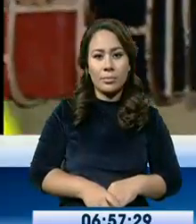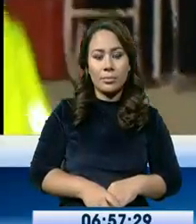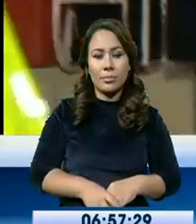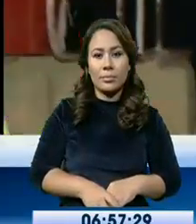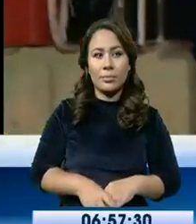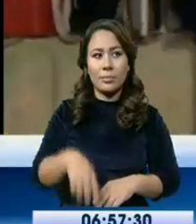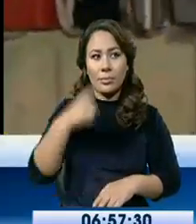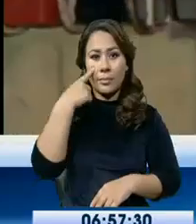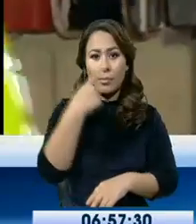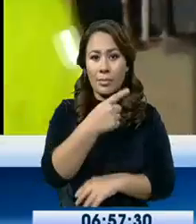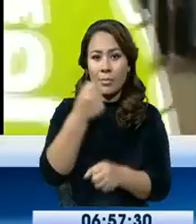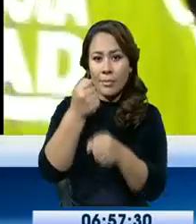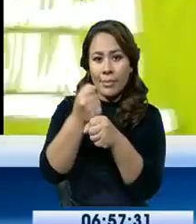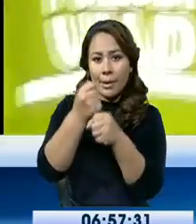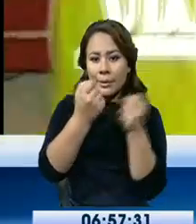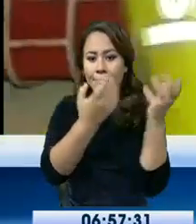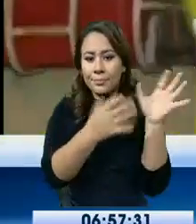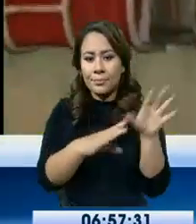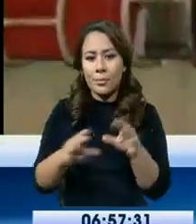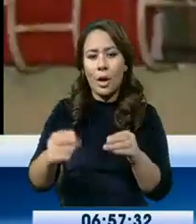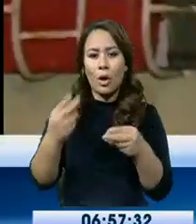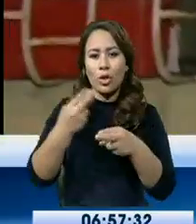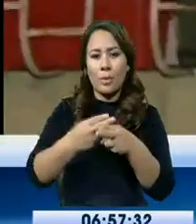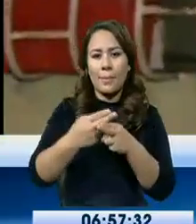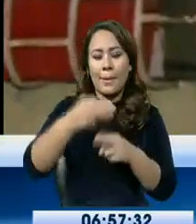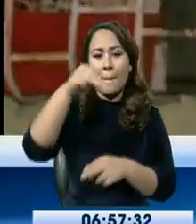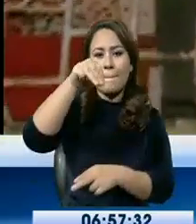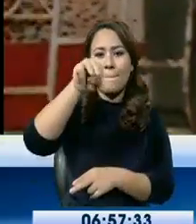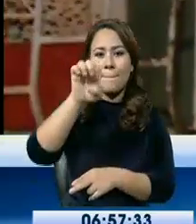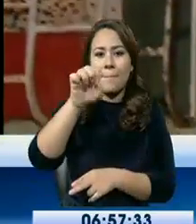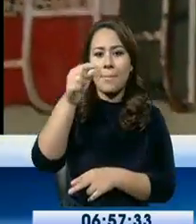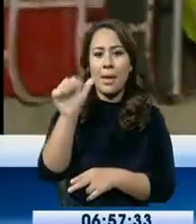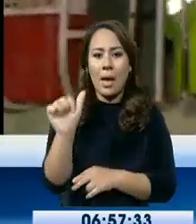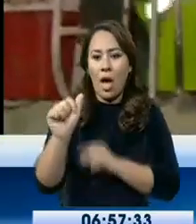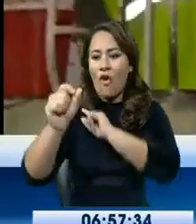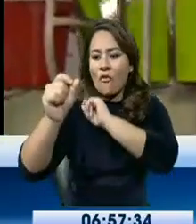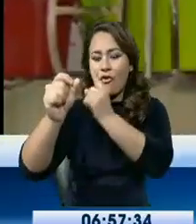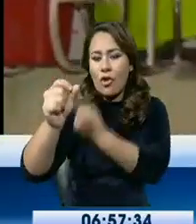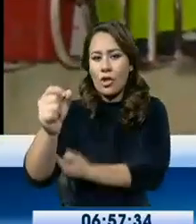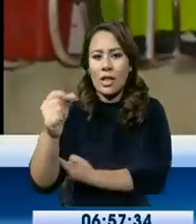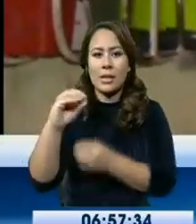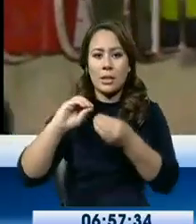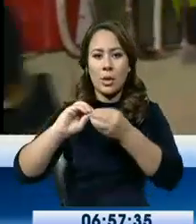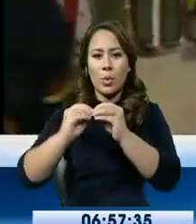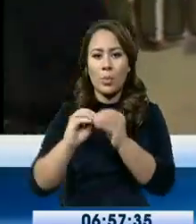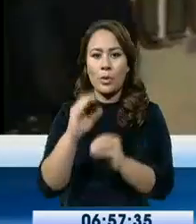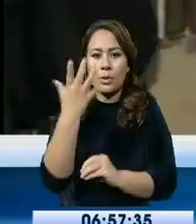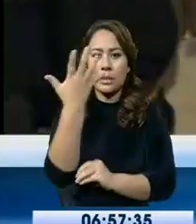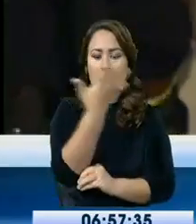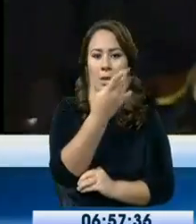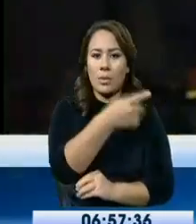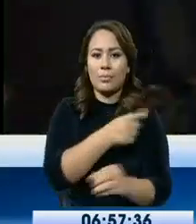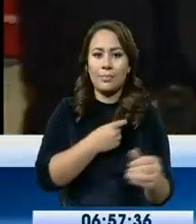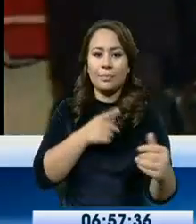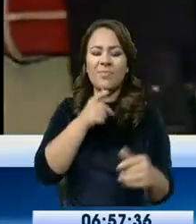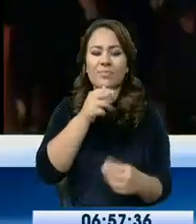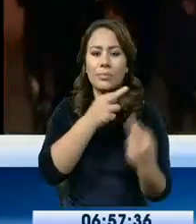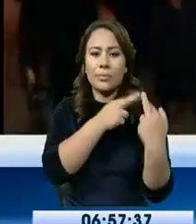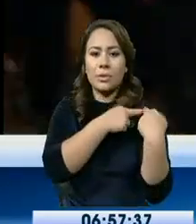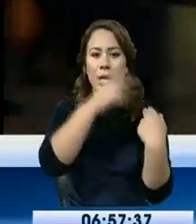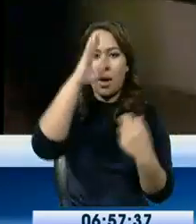Se trata de la operación Mega Fortaleza 5 a cargo de la Unidad de Inteligencia Antidelincuencial de la